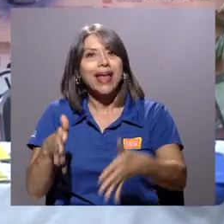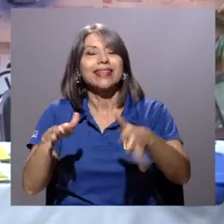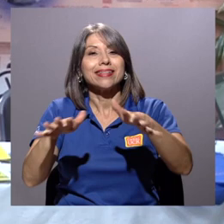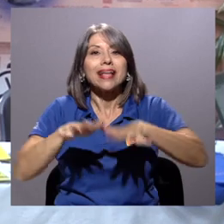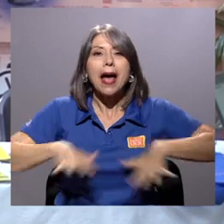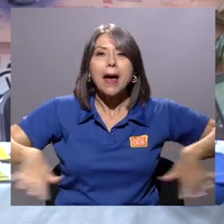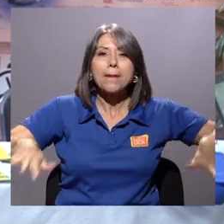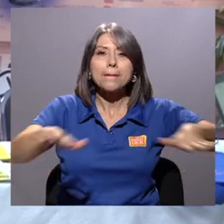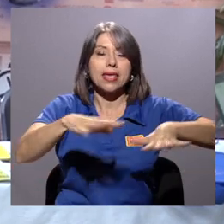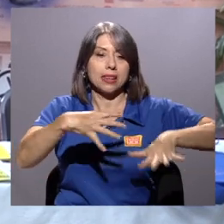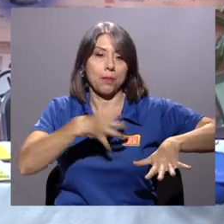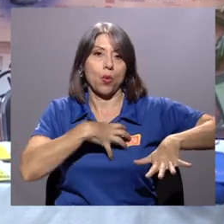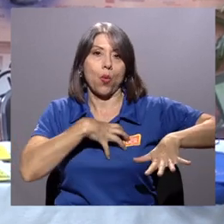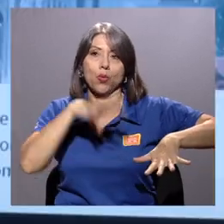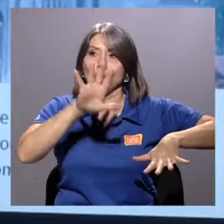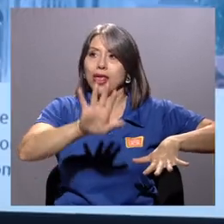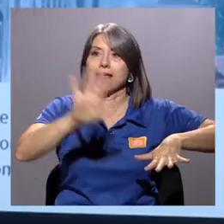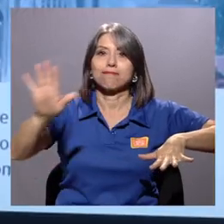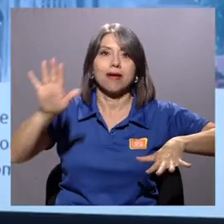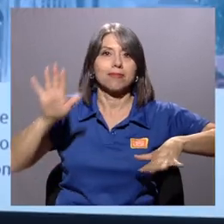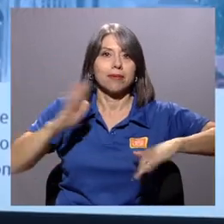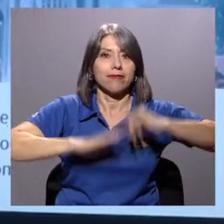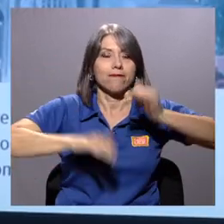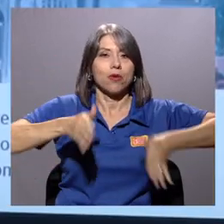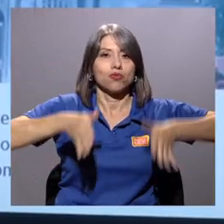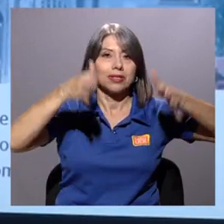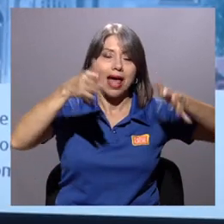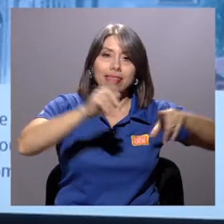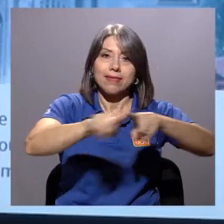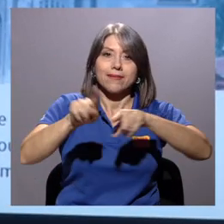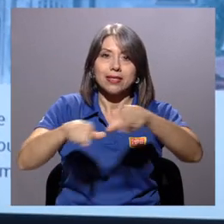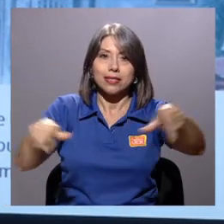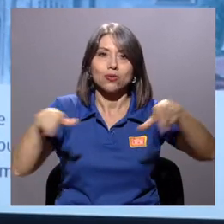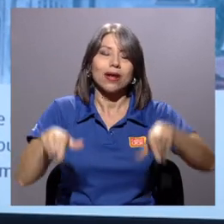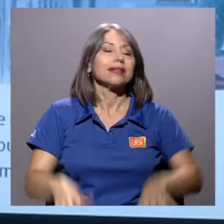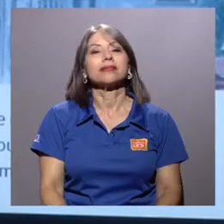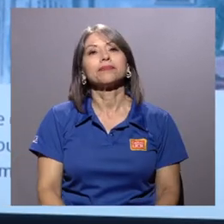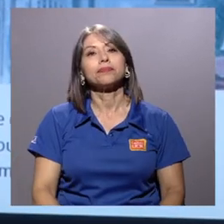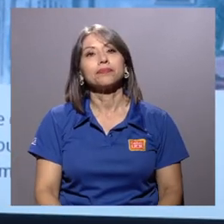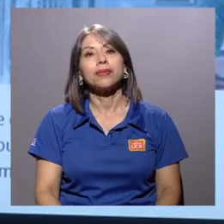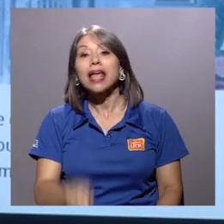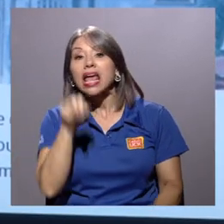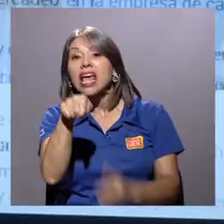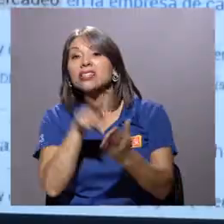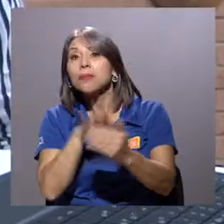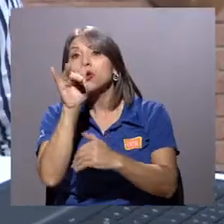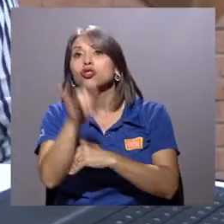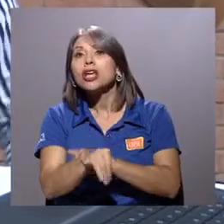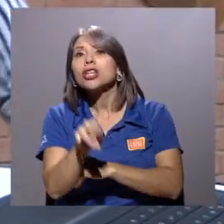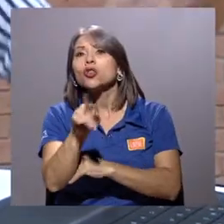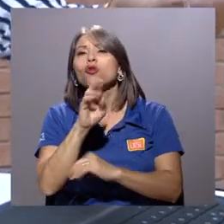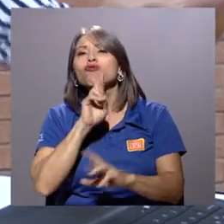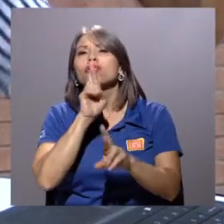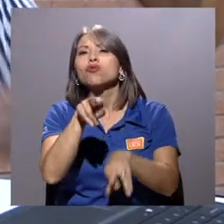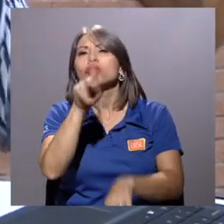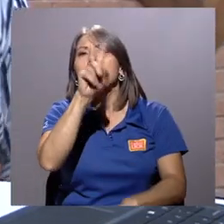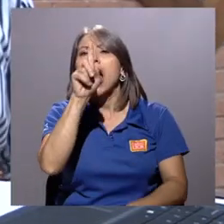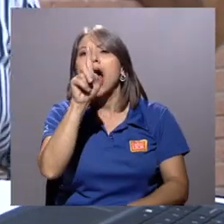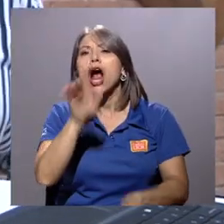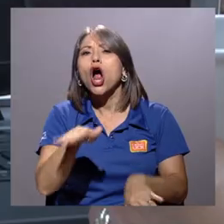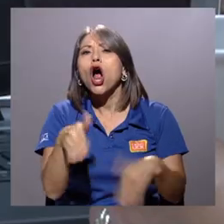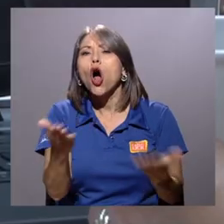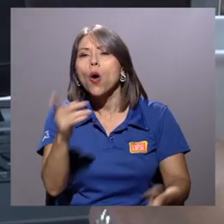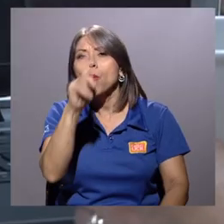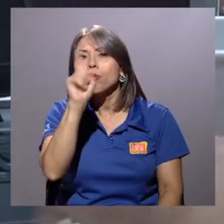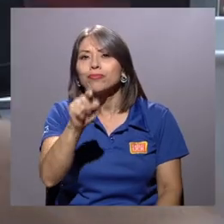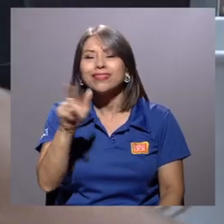ambiente propio de cada facultad o escuela que visitamos. ¿Cómo ha resultado este proyecto? Escuchémoslo de